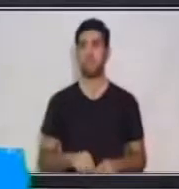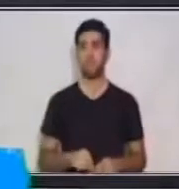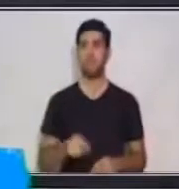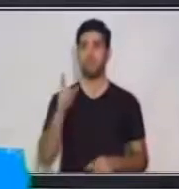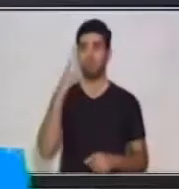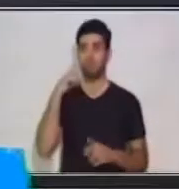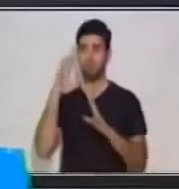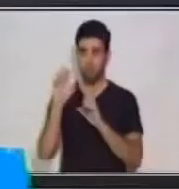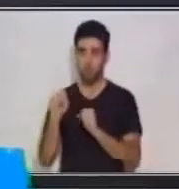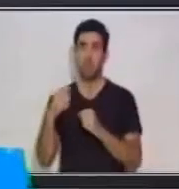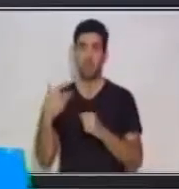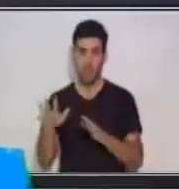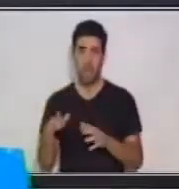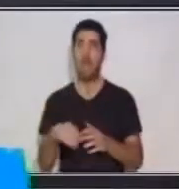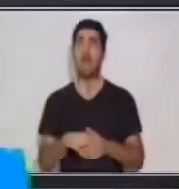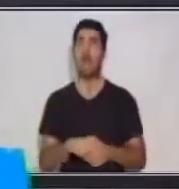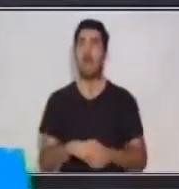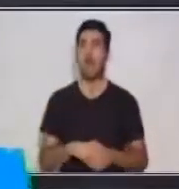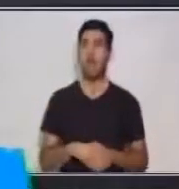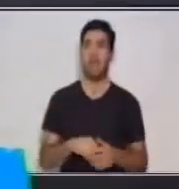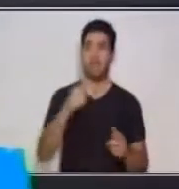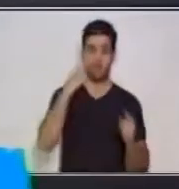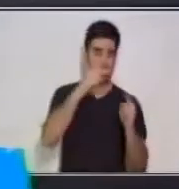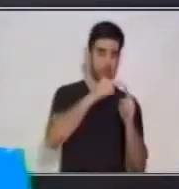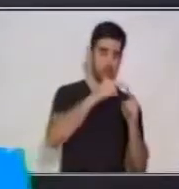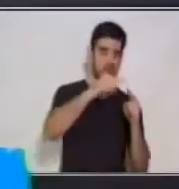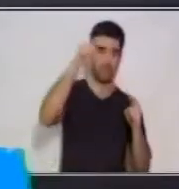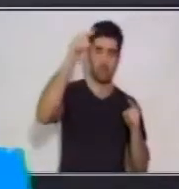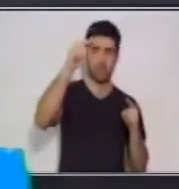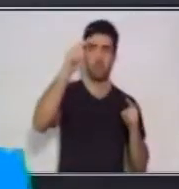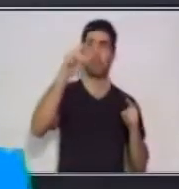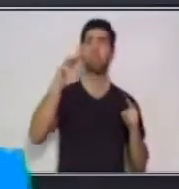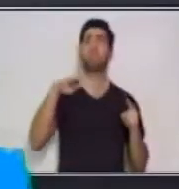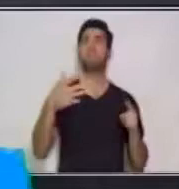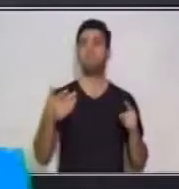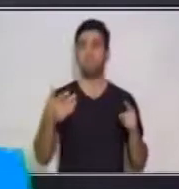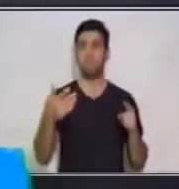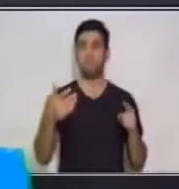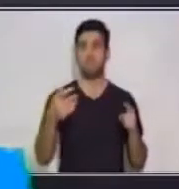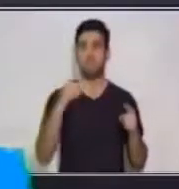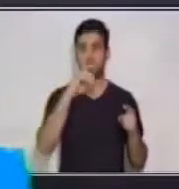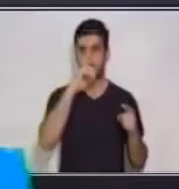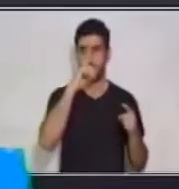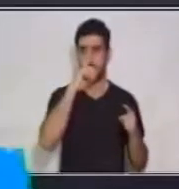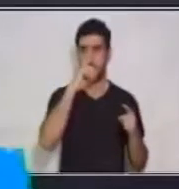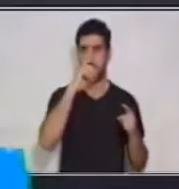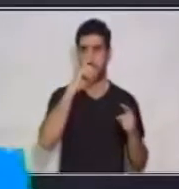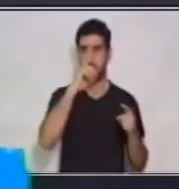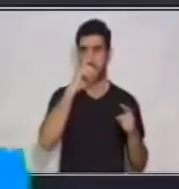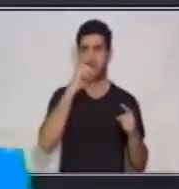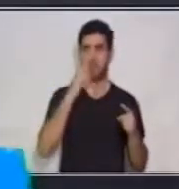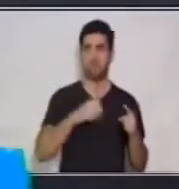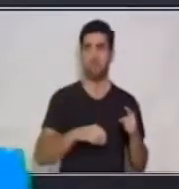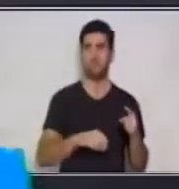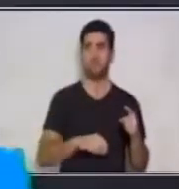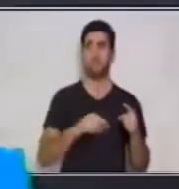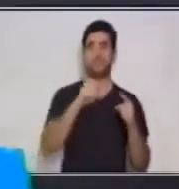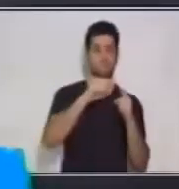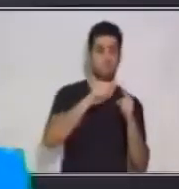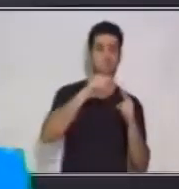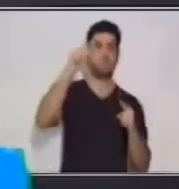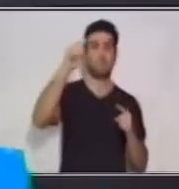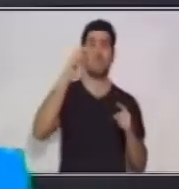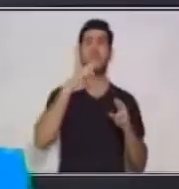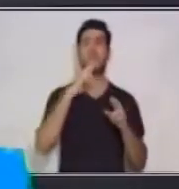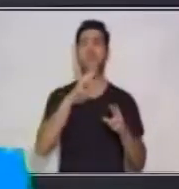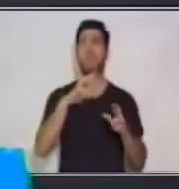30. Entonces en este triángulo, después de 30 segundos de volar a 18 metros por